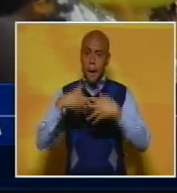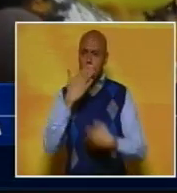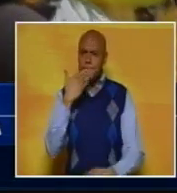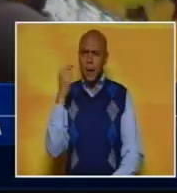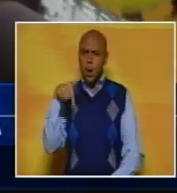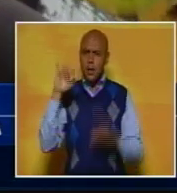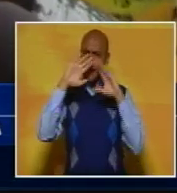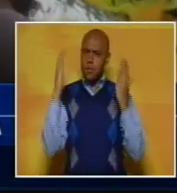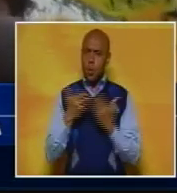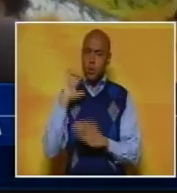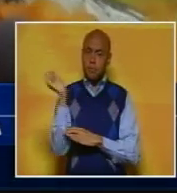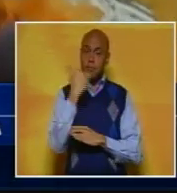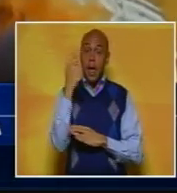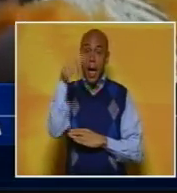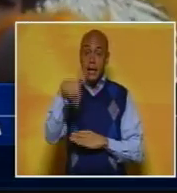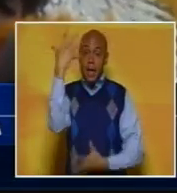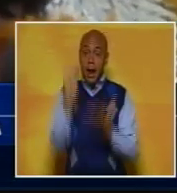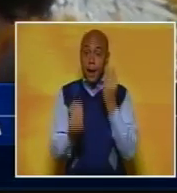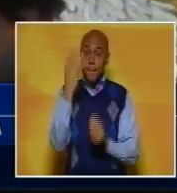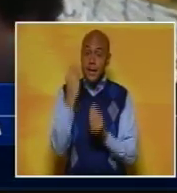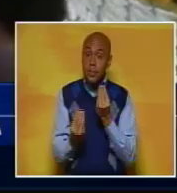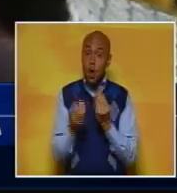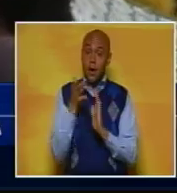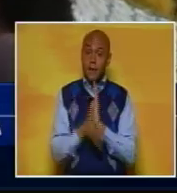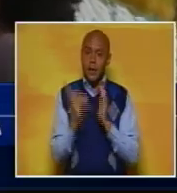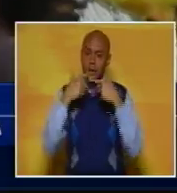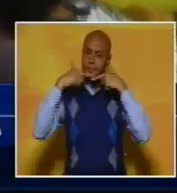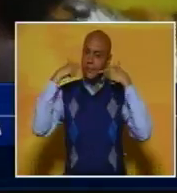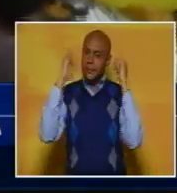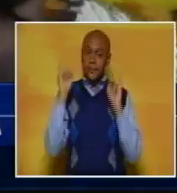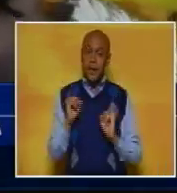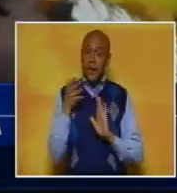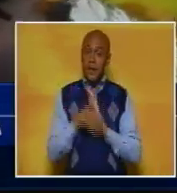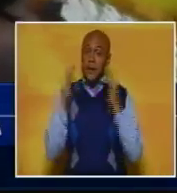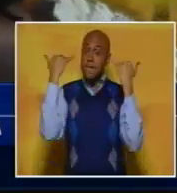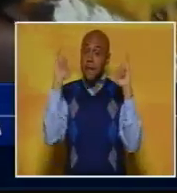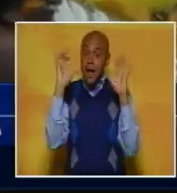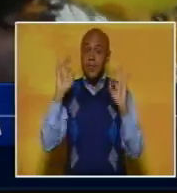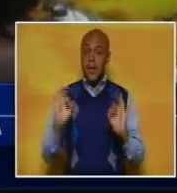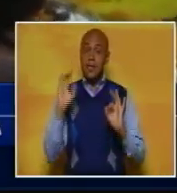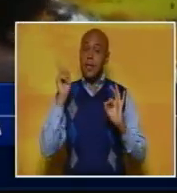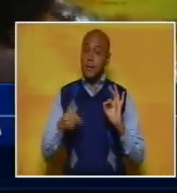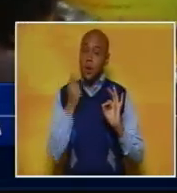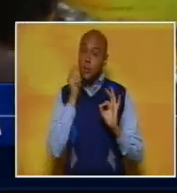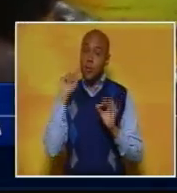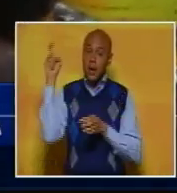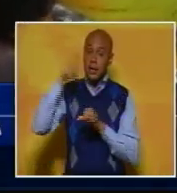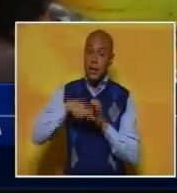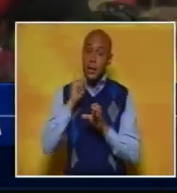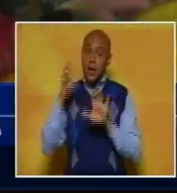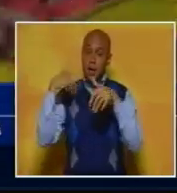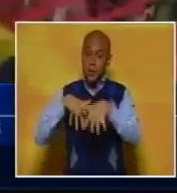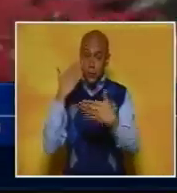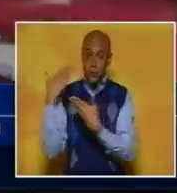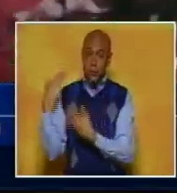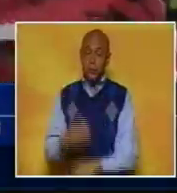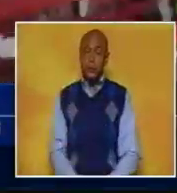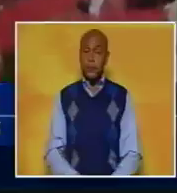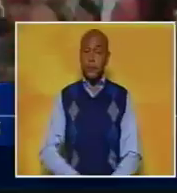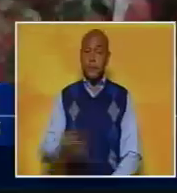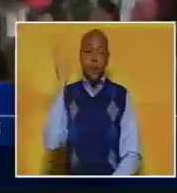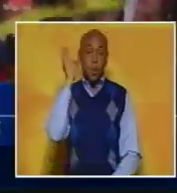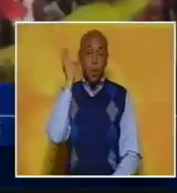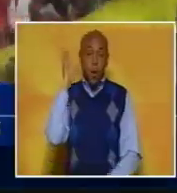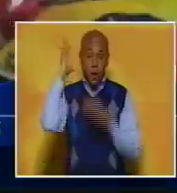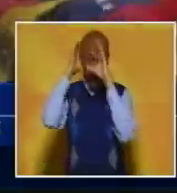del mundo. Desde Caripito, felices por toda esta fiesta, por toda esta participación del pueblo caripiteño. La embajadora